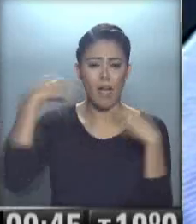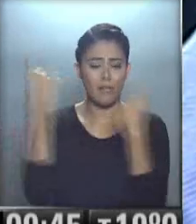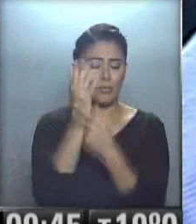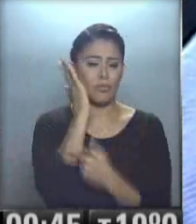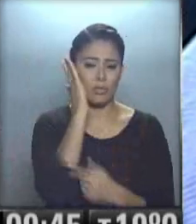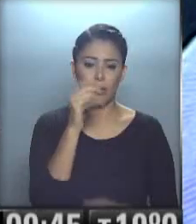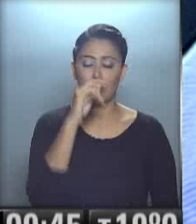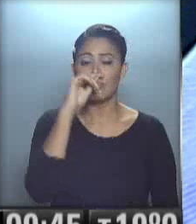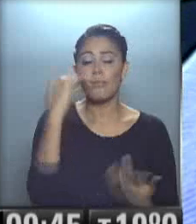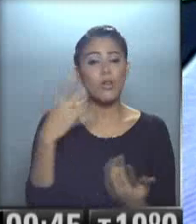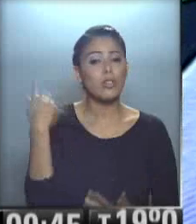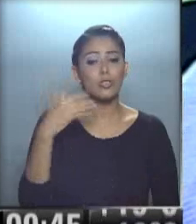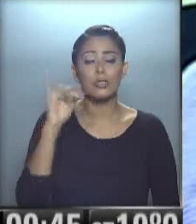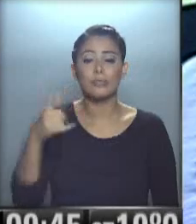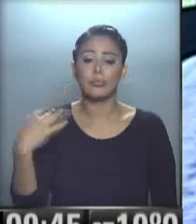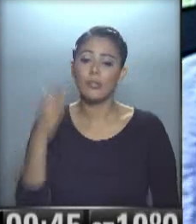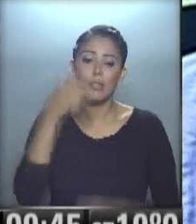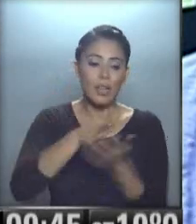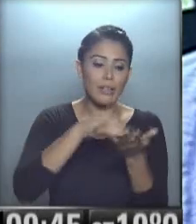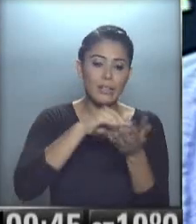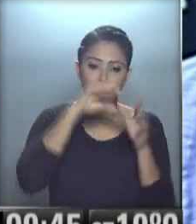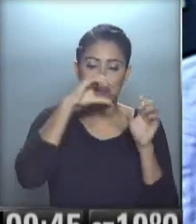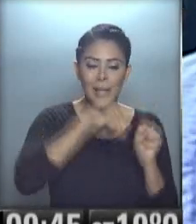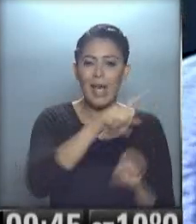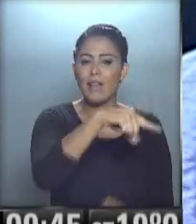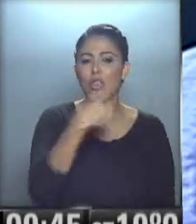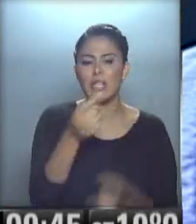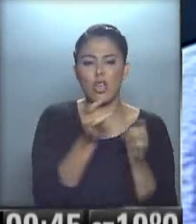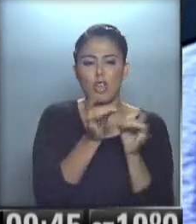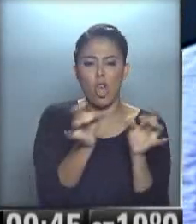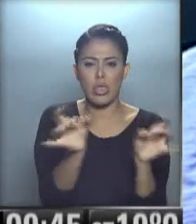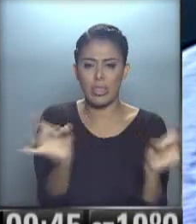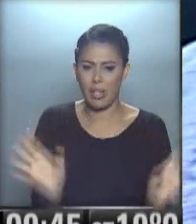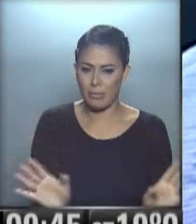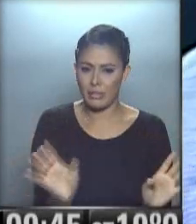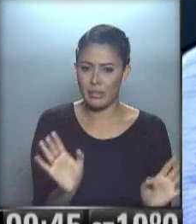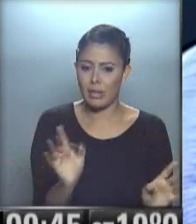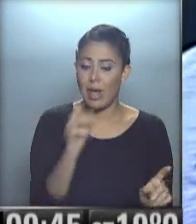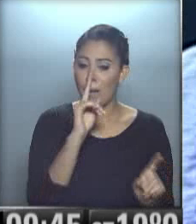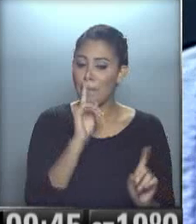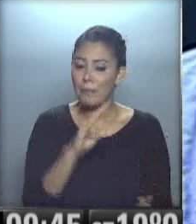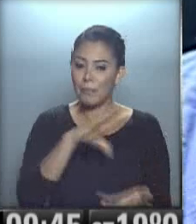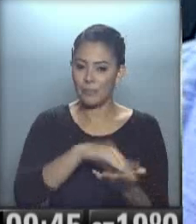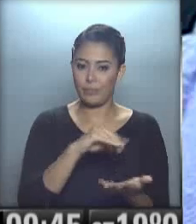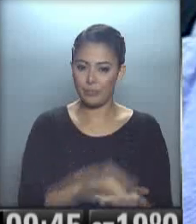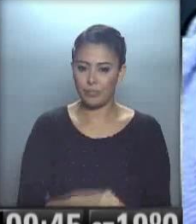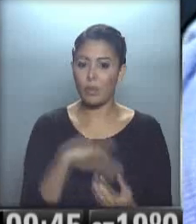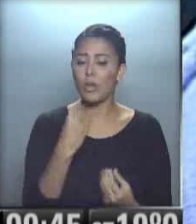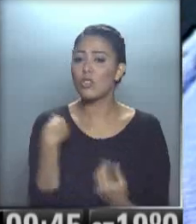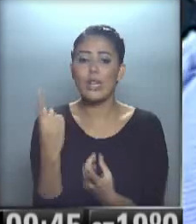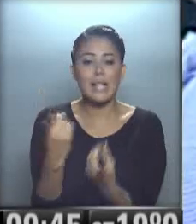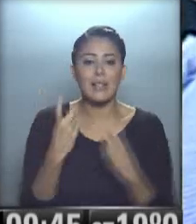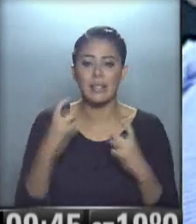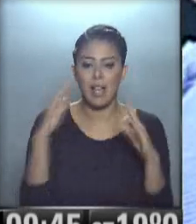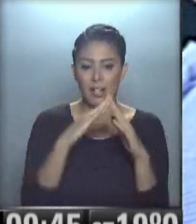No nos deja otra alternativa que vivir en esta tierra supuestamente contaminada. La que nos lleva a esto es nuestra